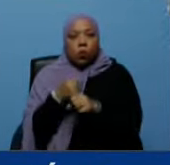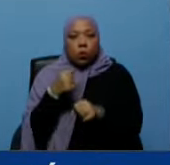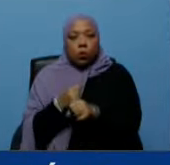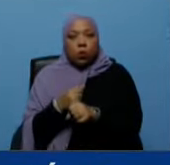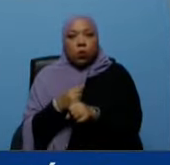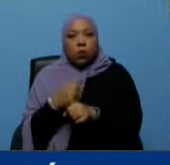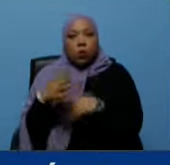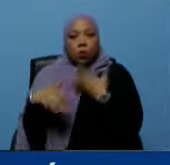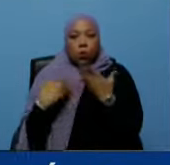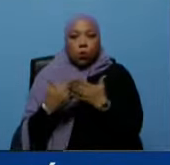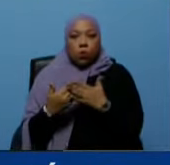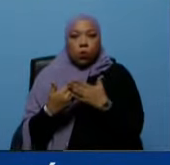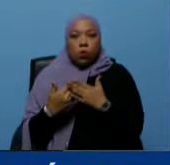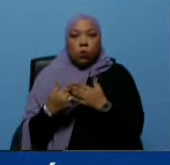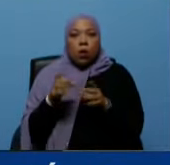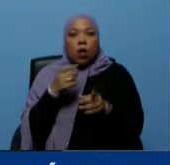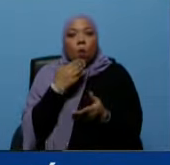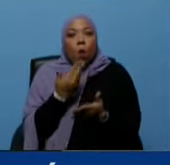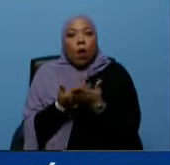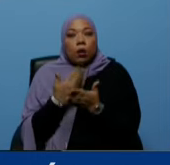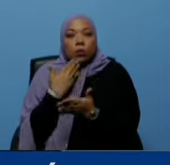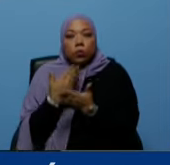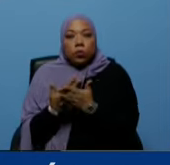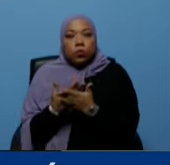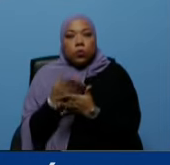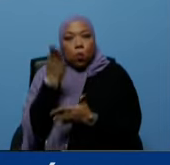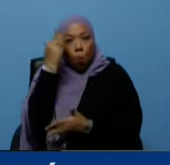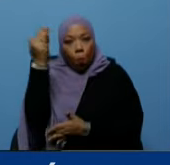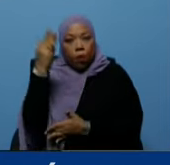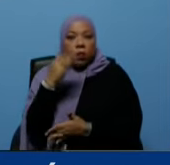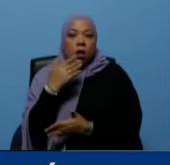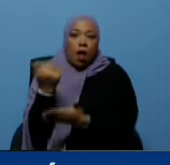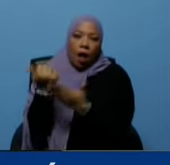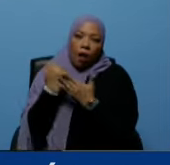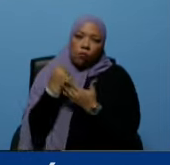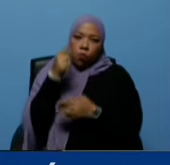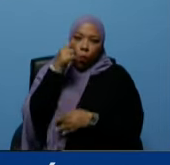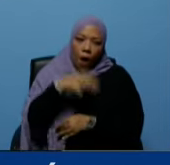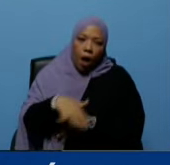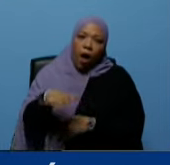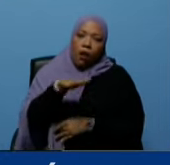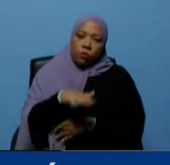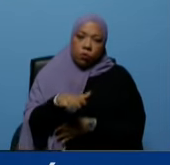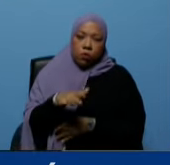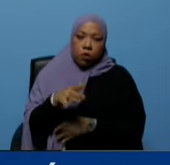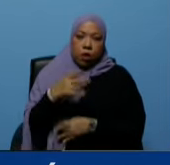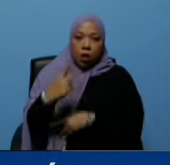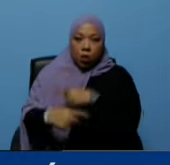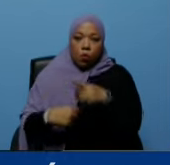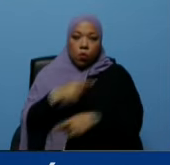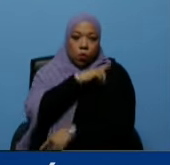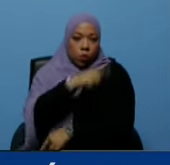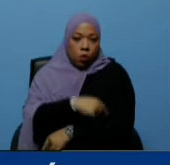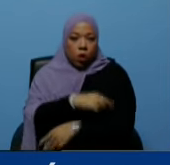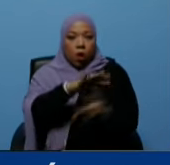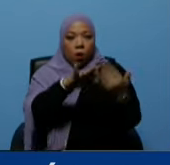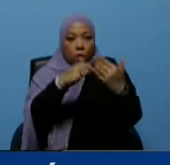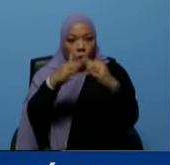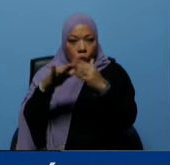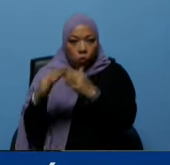aquí le damos un agradecimiento y que un Dios se lo pague, porque el Poder Popular, a través de nuestras